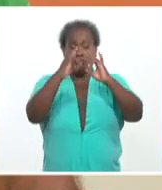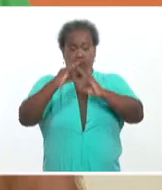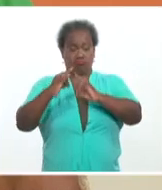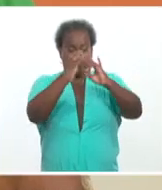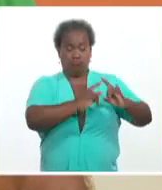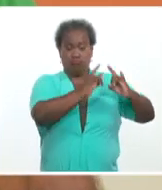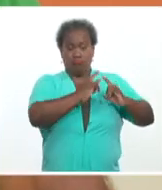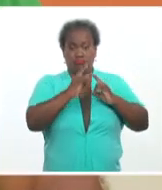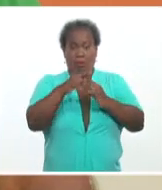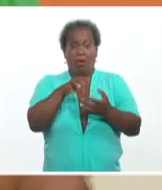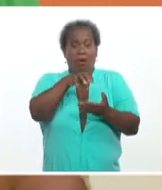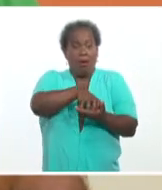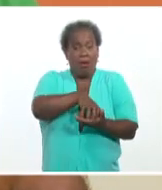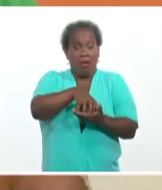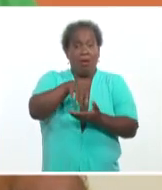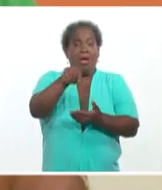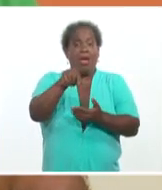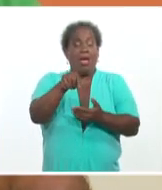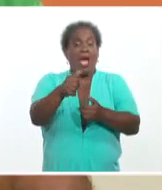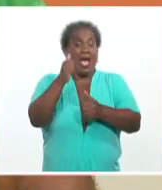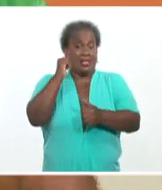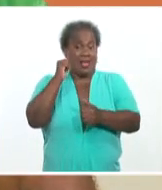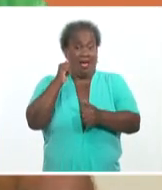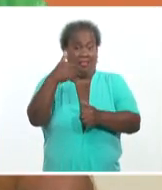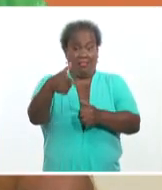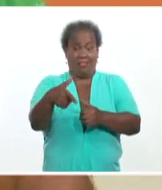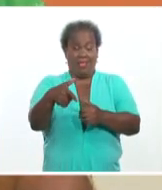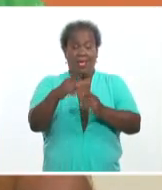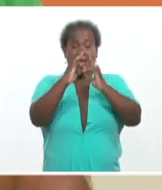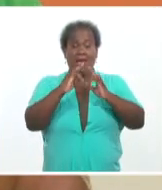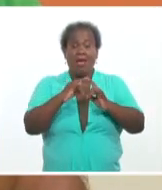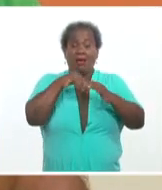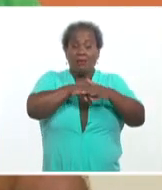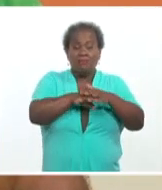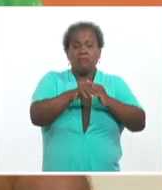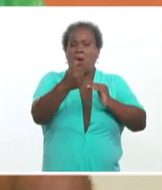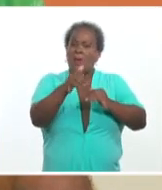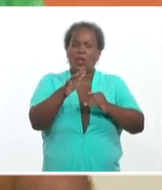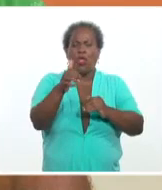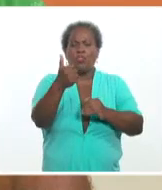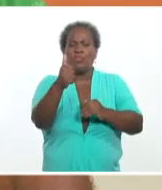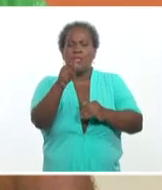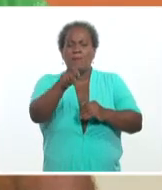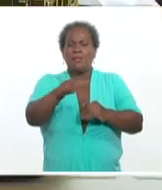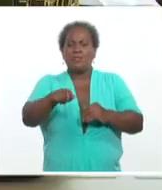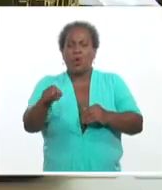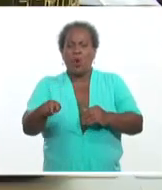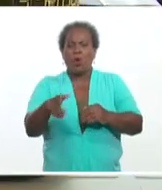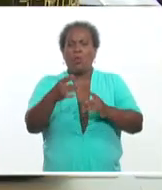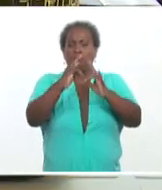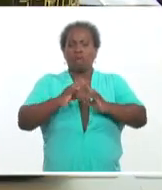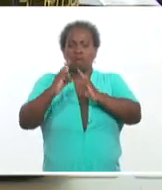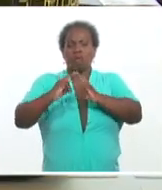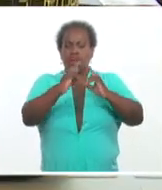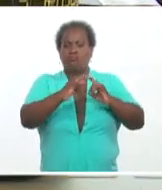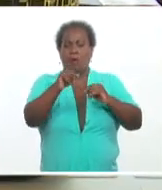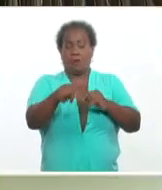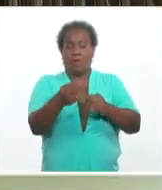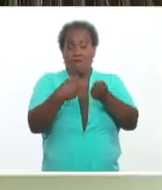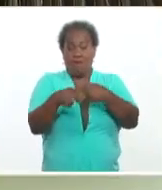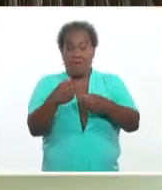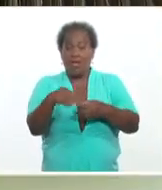la parte trasera de la instalación alrededor de 10 le dije tienda de campaña la venta de alimentos